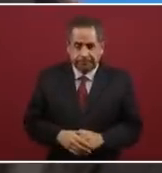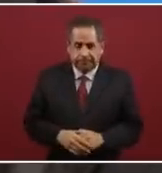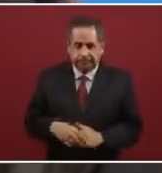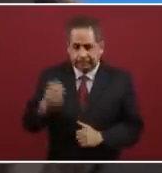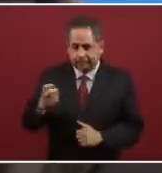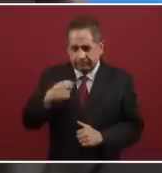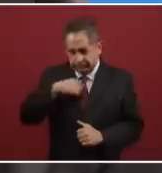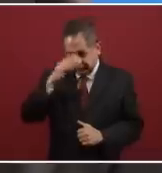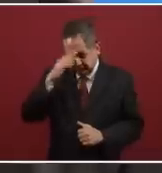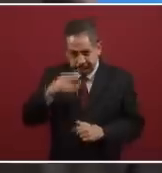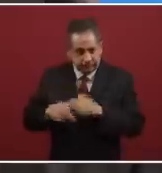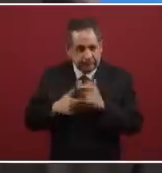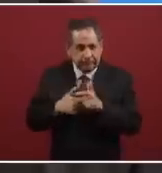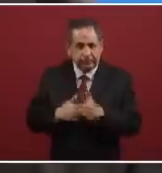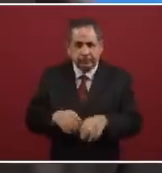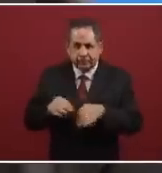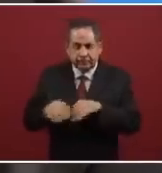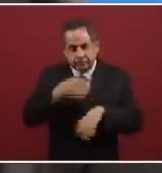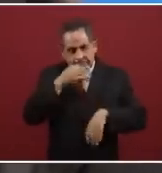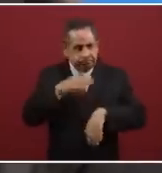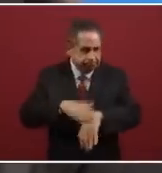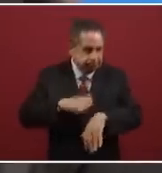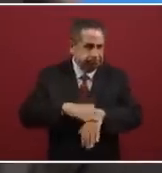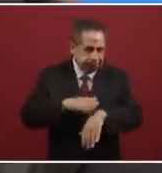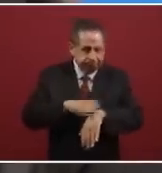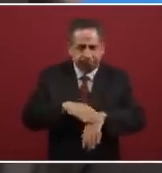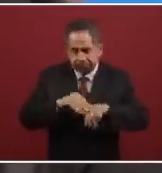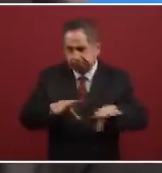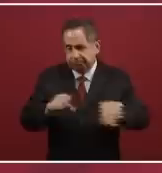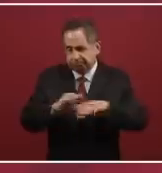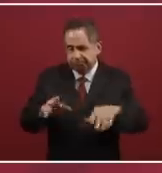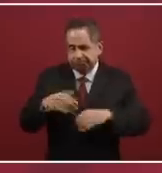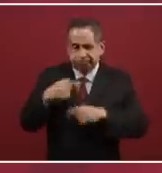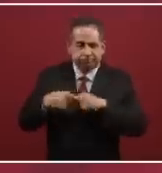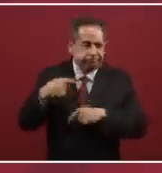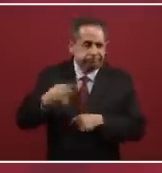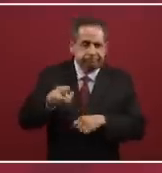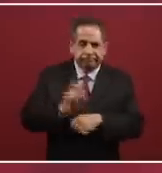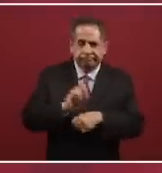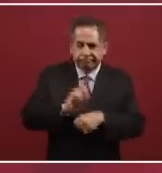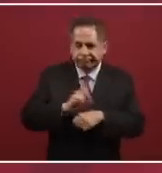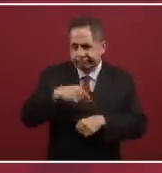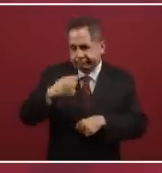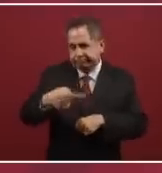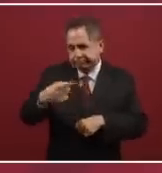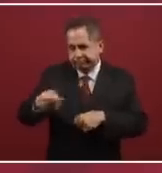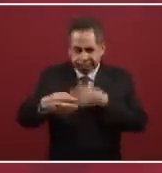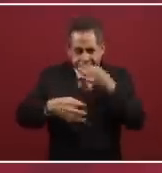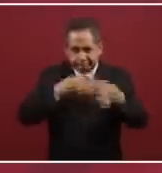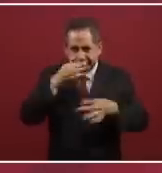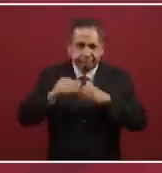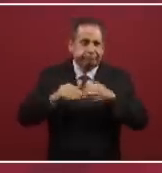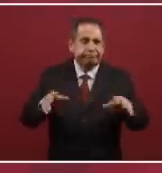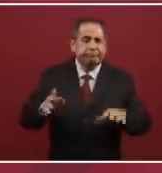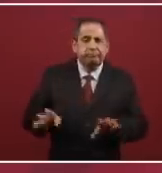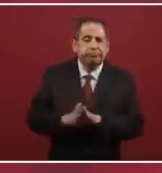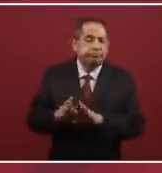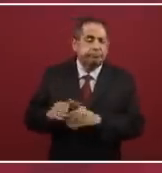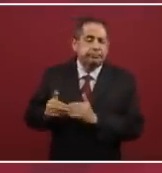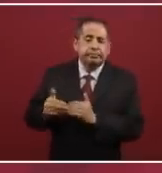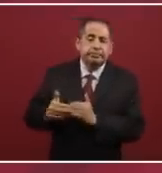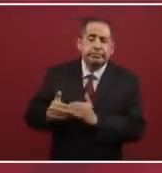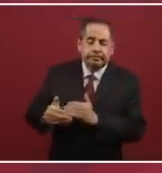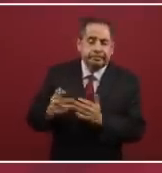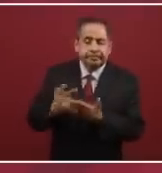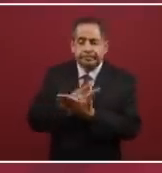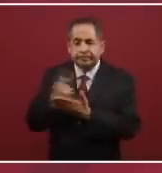Así que vamos a seguir trabajando, les estaremos informando pues prácticamente todos los días de cómo está evolucionando